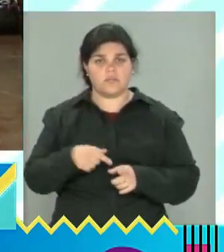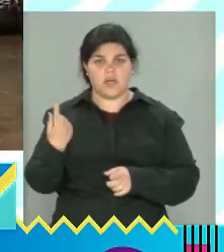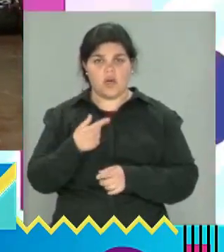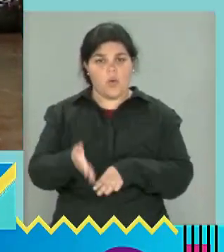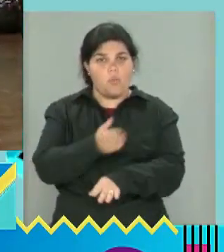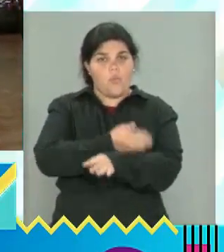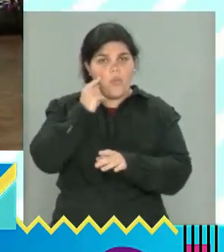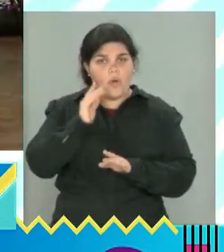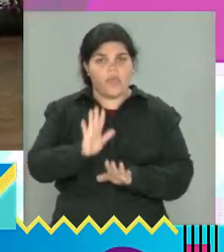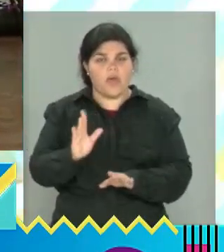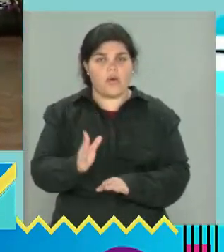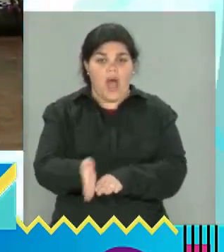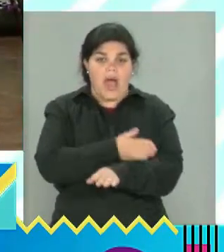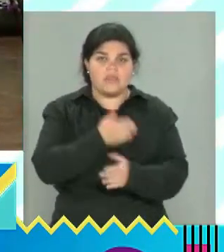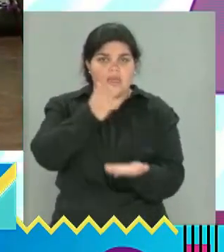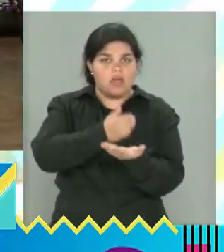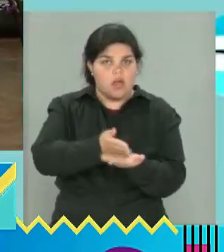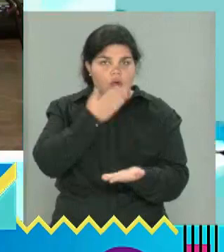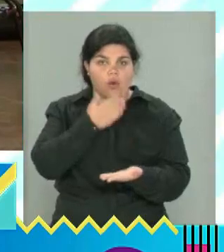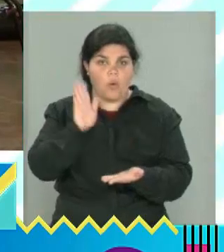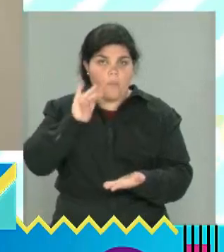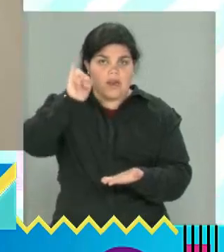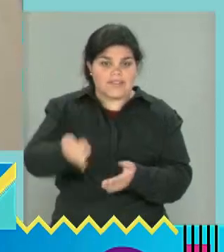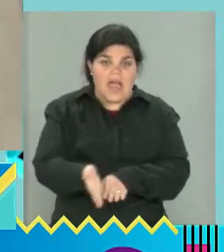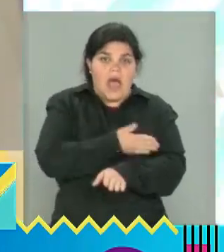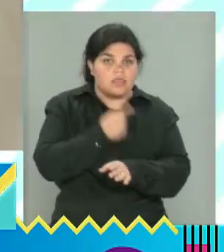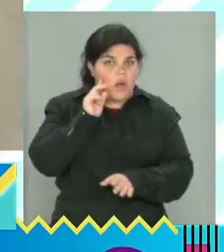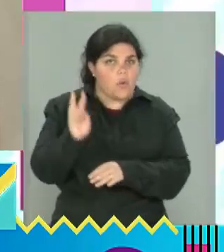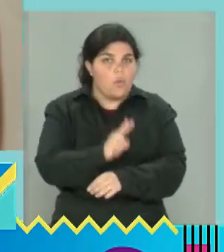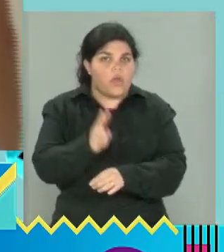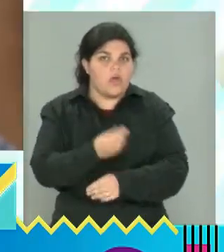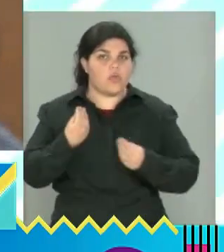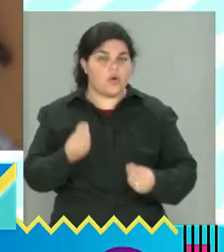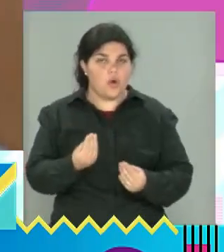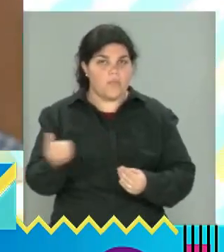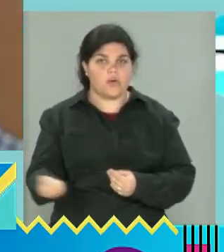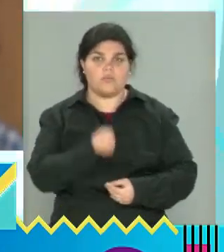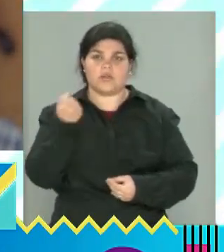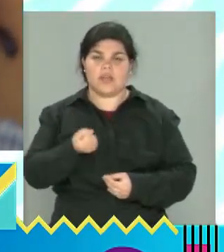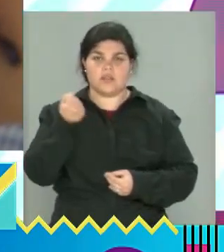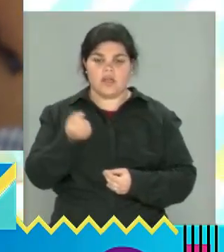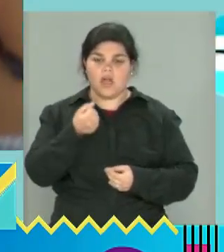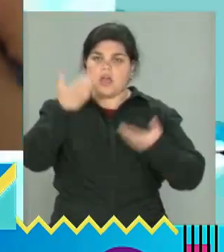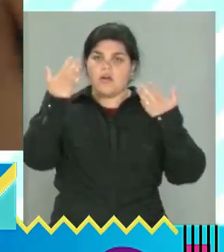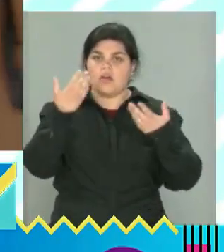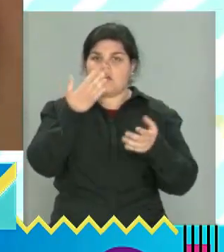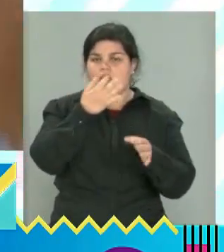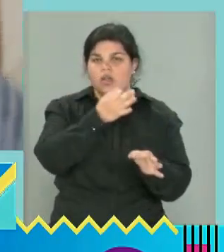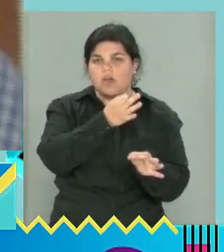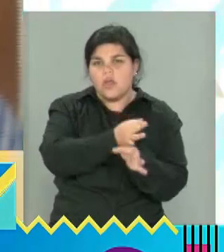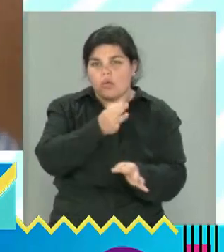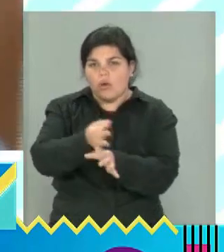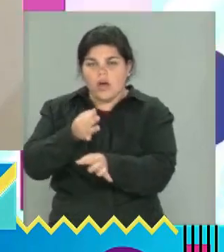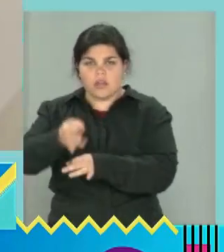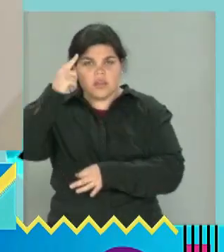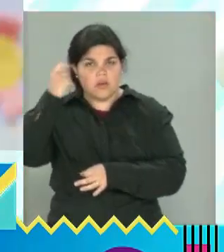prevención, digamos, de esa vulneración de derechos, ya partiendo de las pautas psicoeducativas, digamos, para poder prevenir las situaciones de